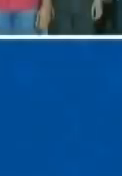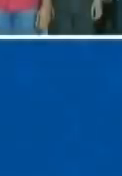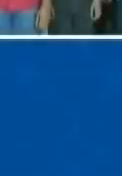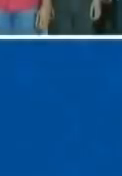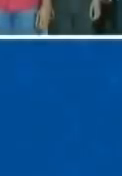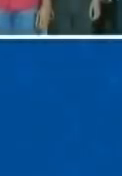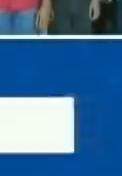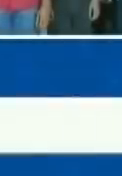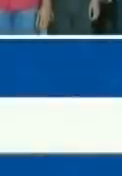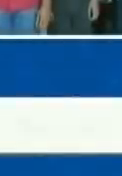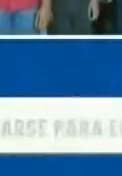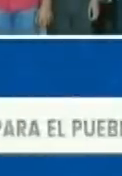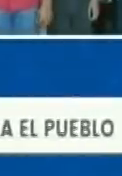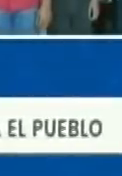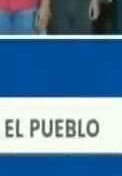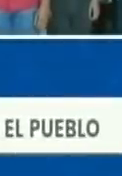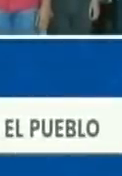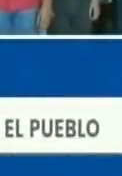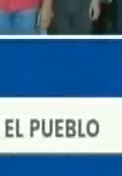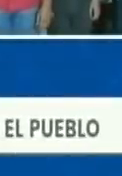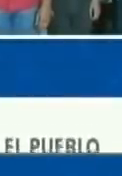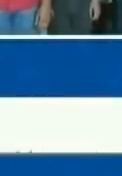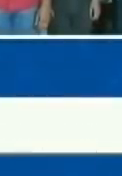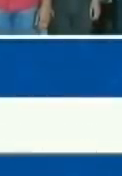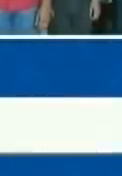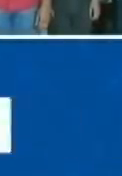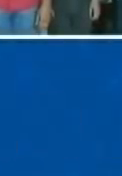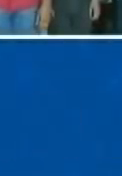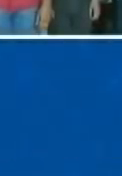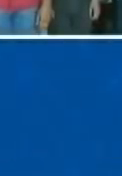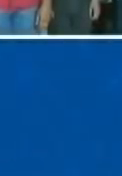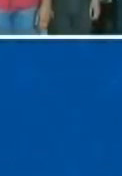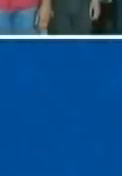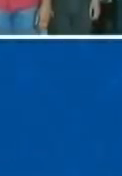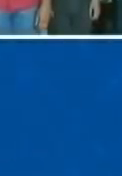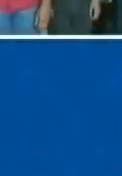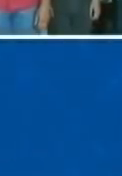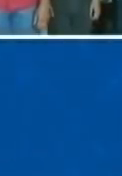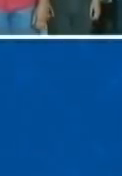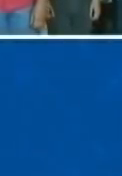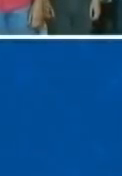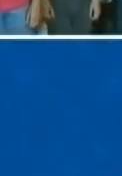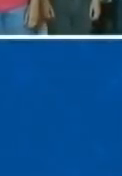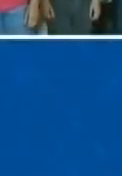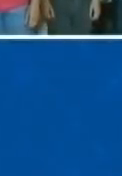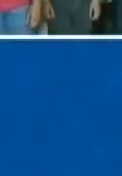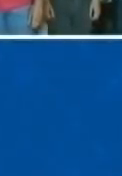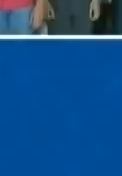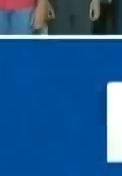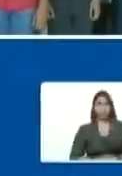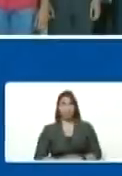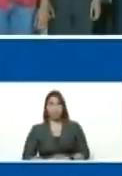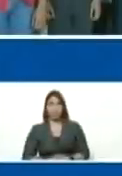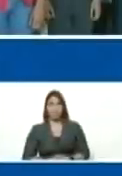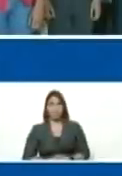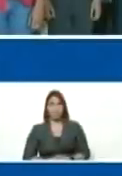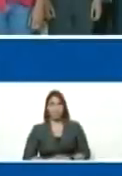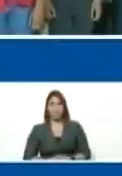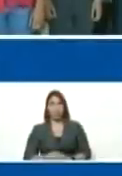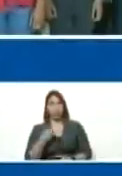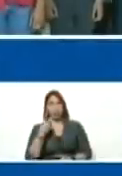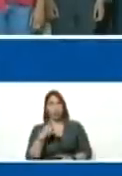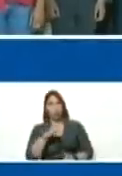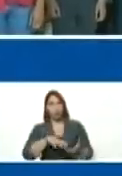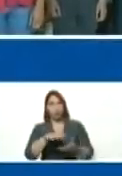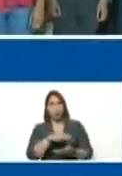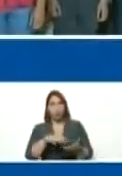mediana industria. Pero que los CPT tengan en ti todos los días un problema resuelto, dos problemas